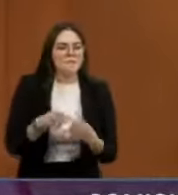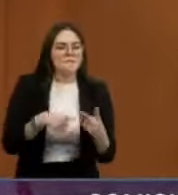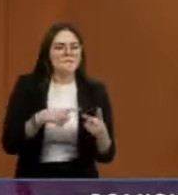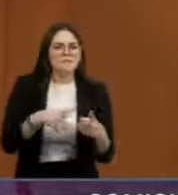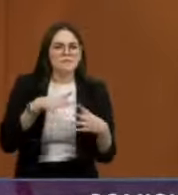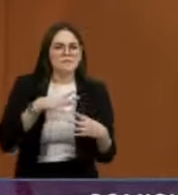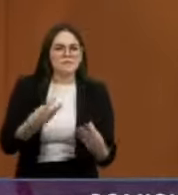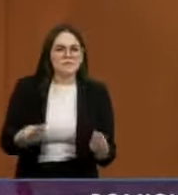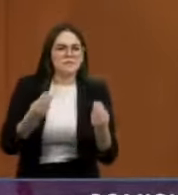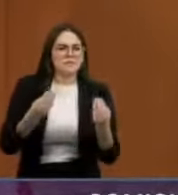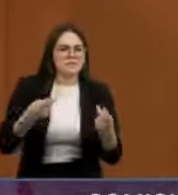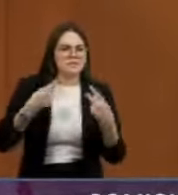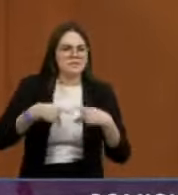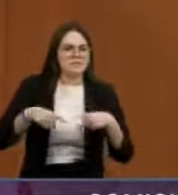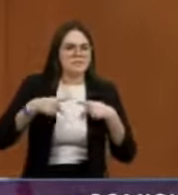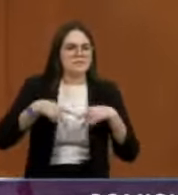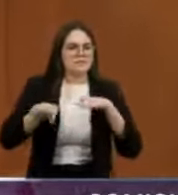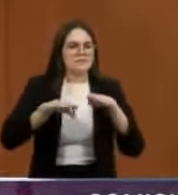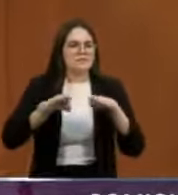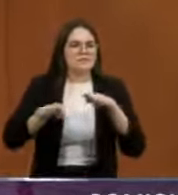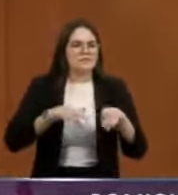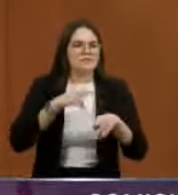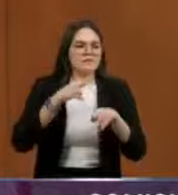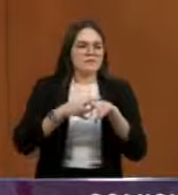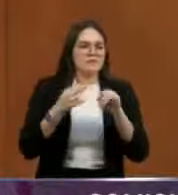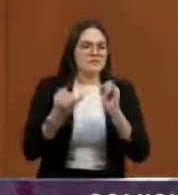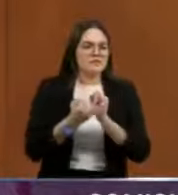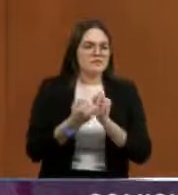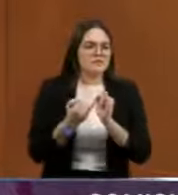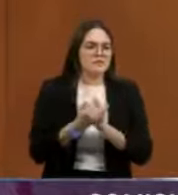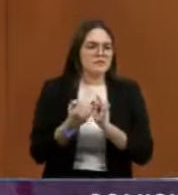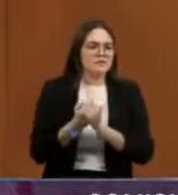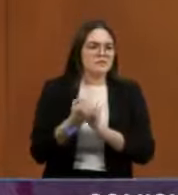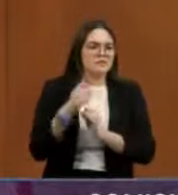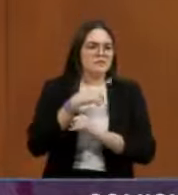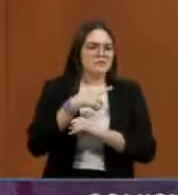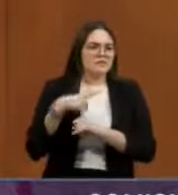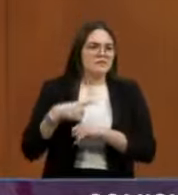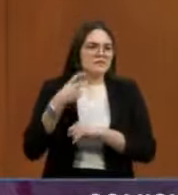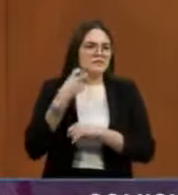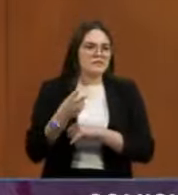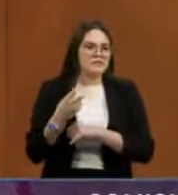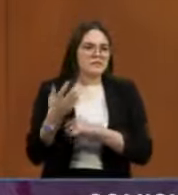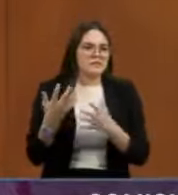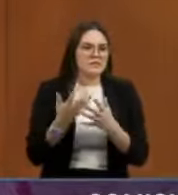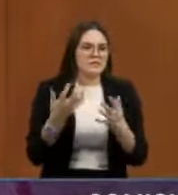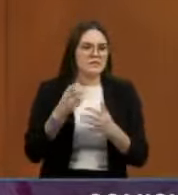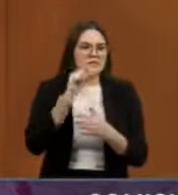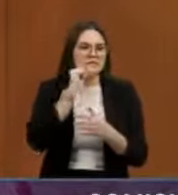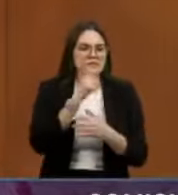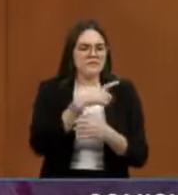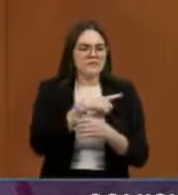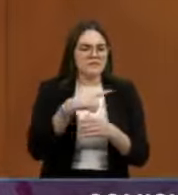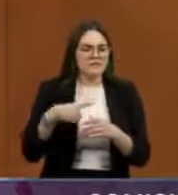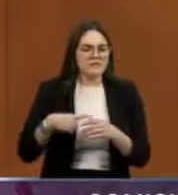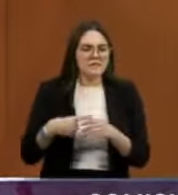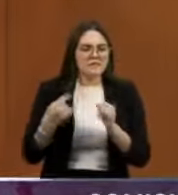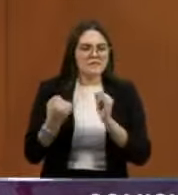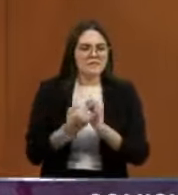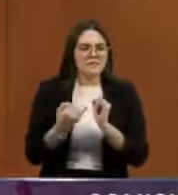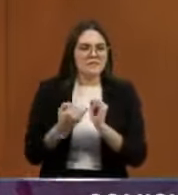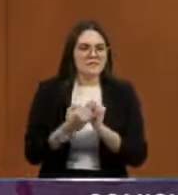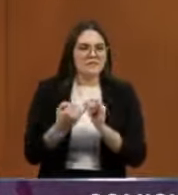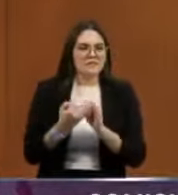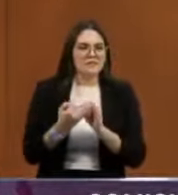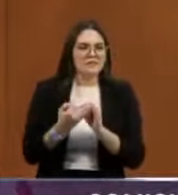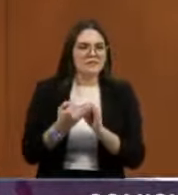miles de trabajadores con sus familias, recibiendo año con año deudas que